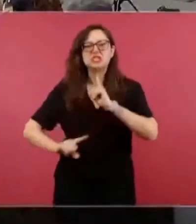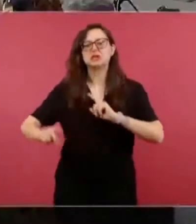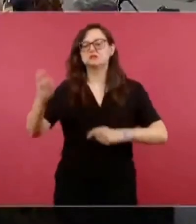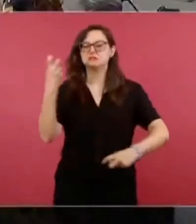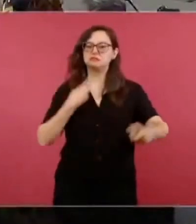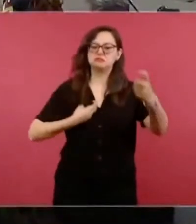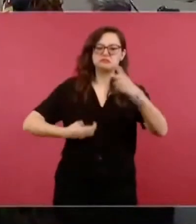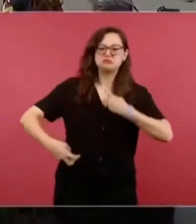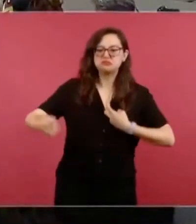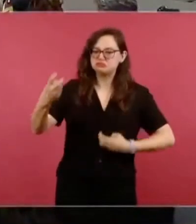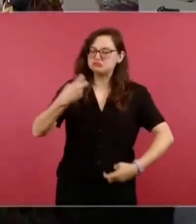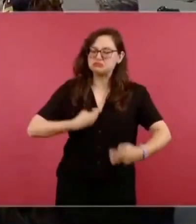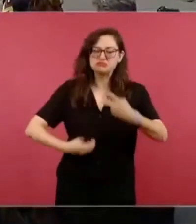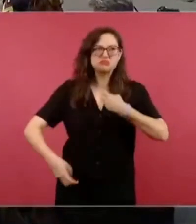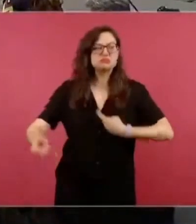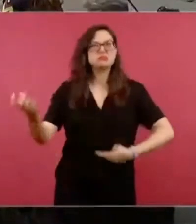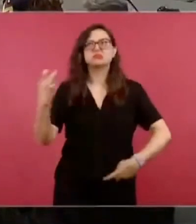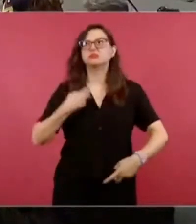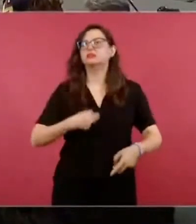de